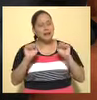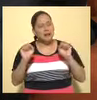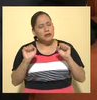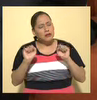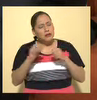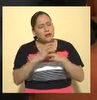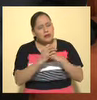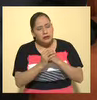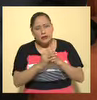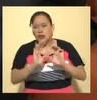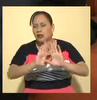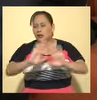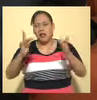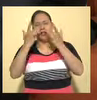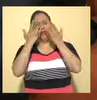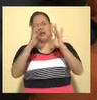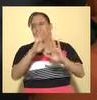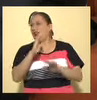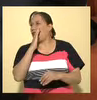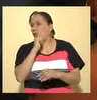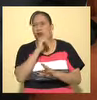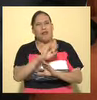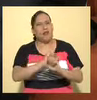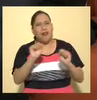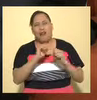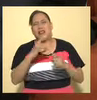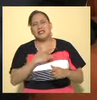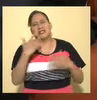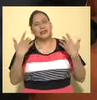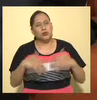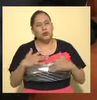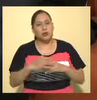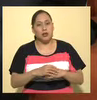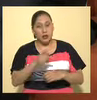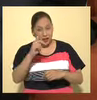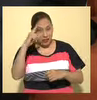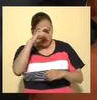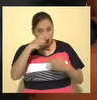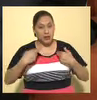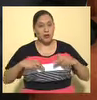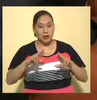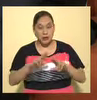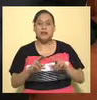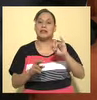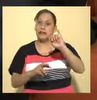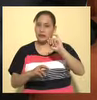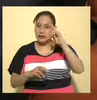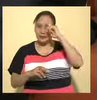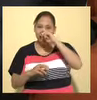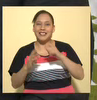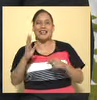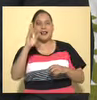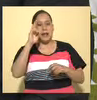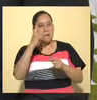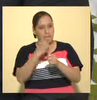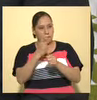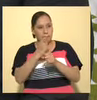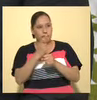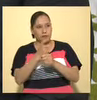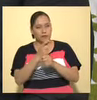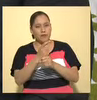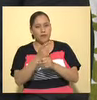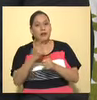dicen, no, pues ya no quiero correr porque empecé a correr y me lastimé. Exacto. ¿Es muy difícil esta rehabilitación? Sí. Primero, antes que nada, vamos